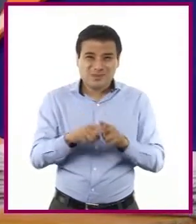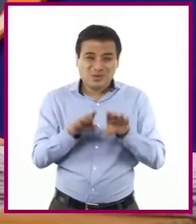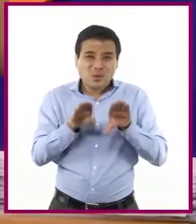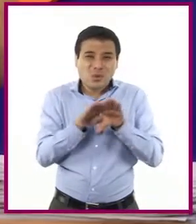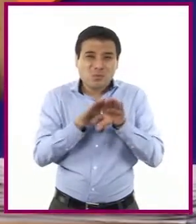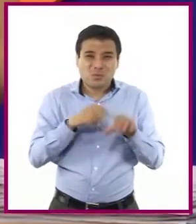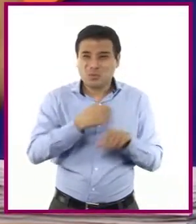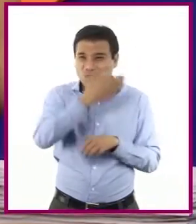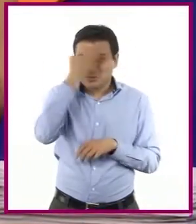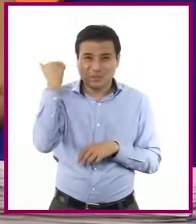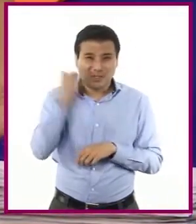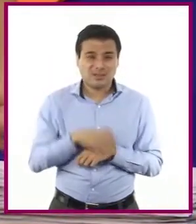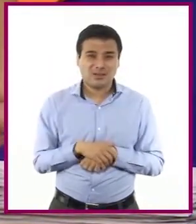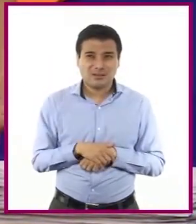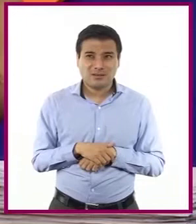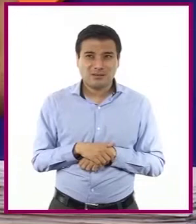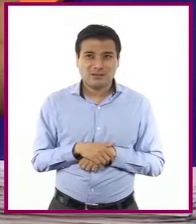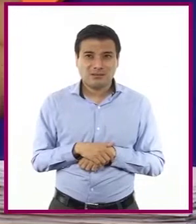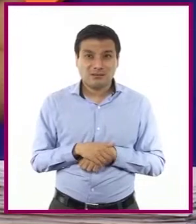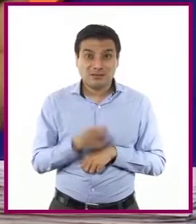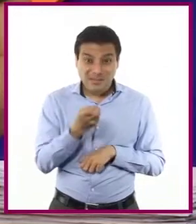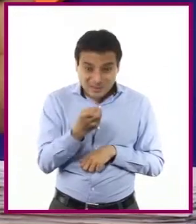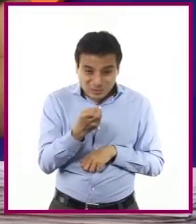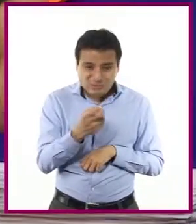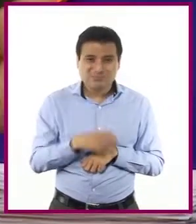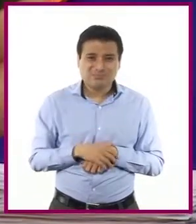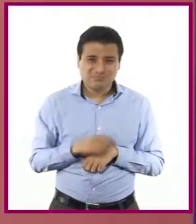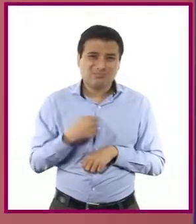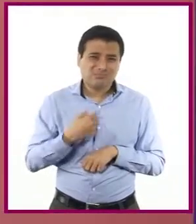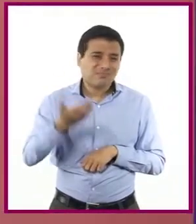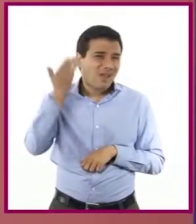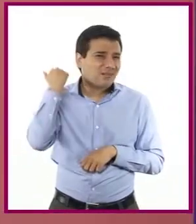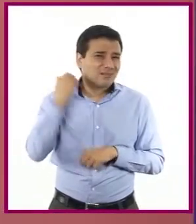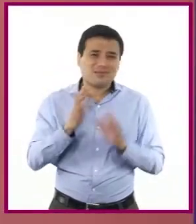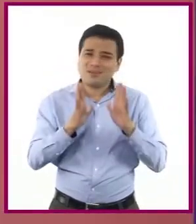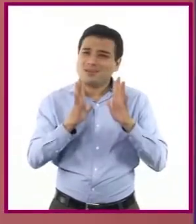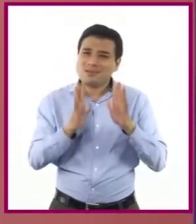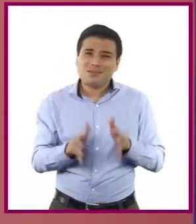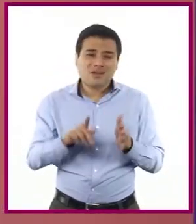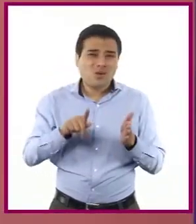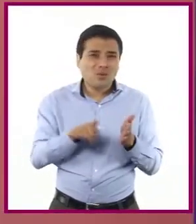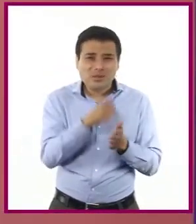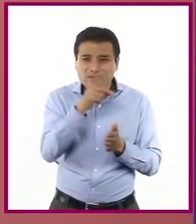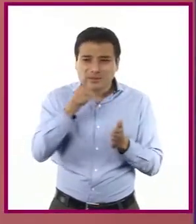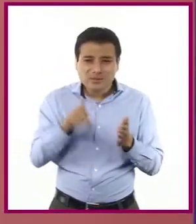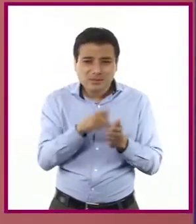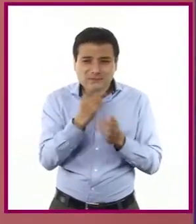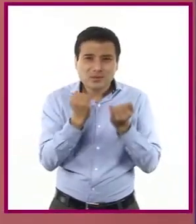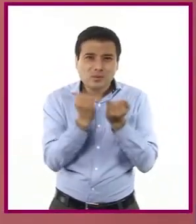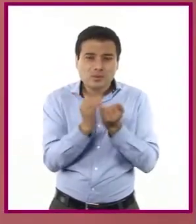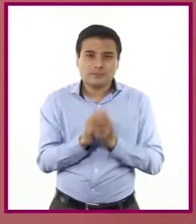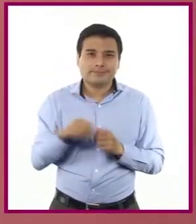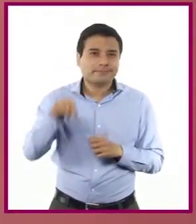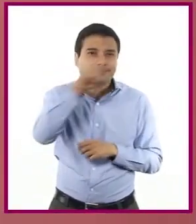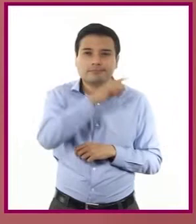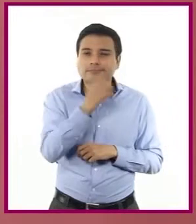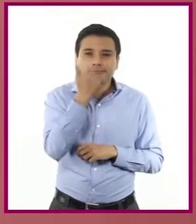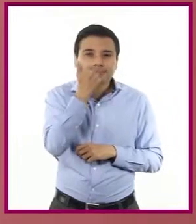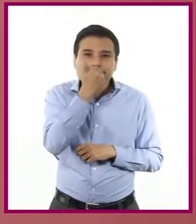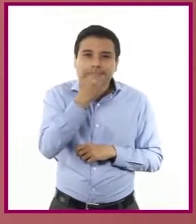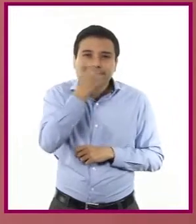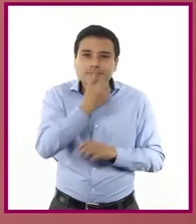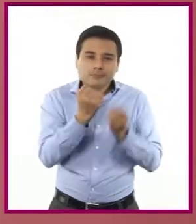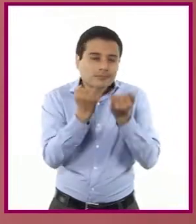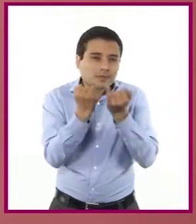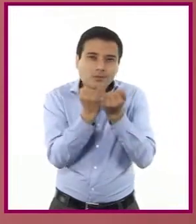sabe, esto me ha pasado muchas veces. Seguramente a las y los alumnos también les ha